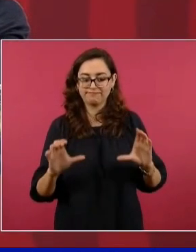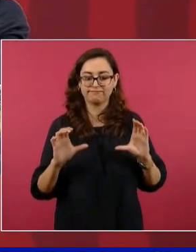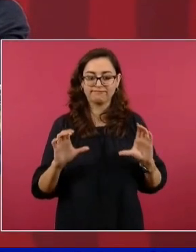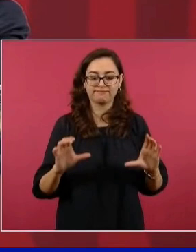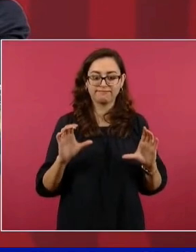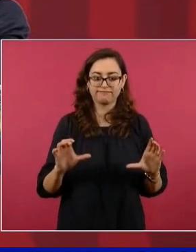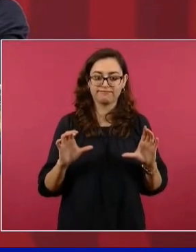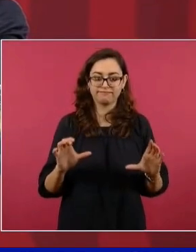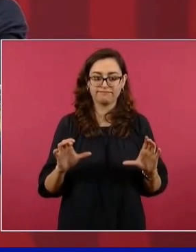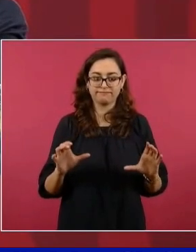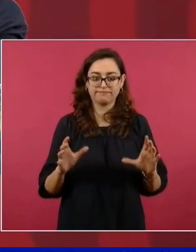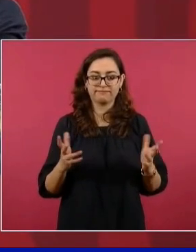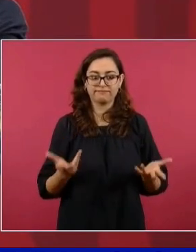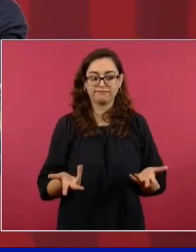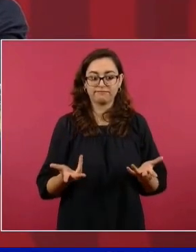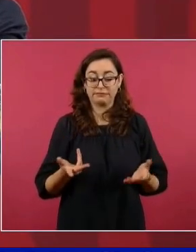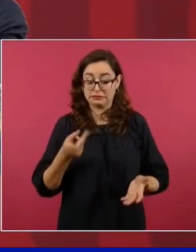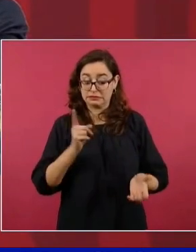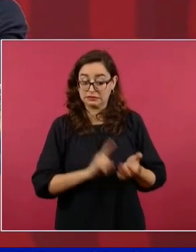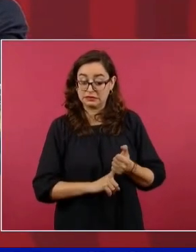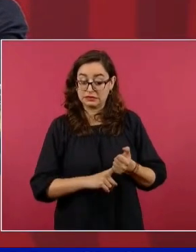que no haya transgénicos